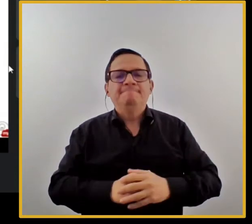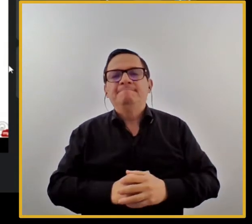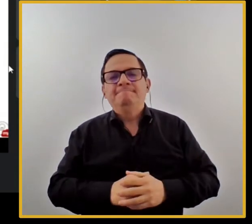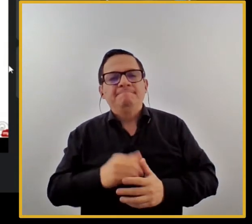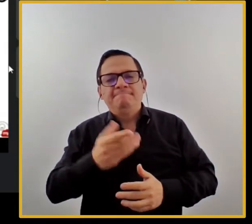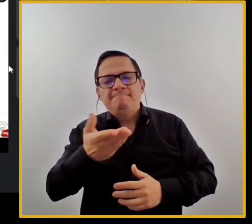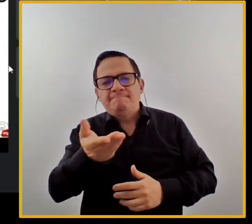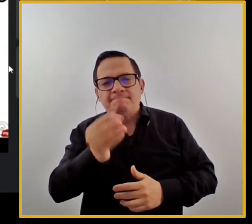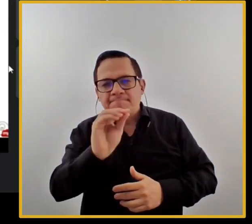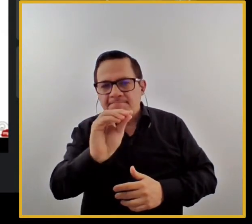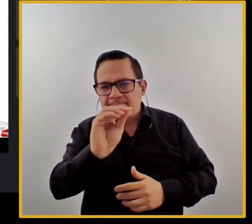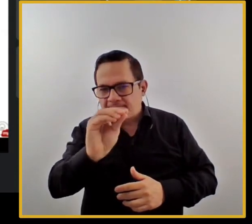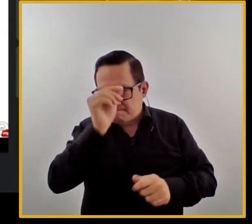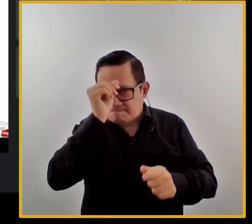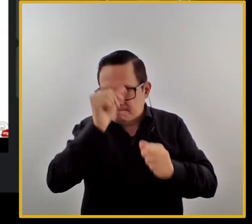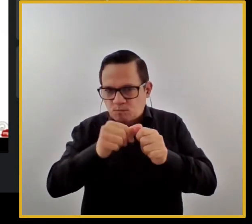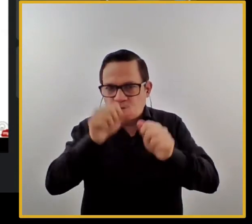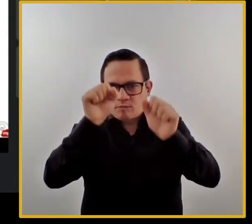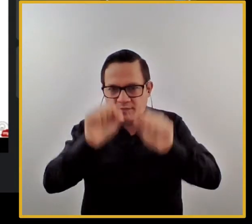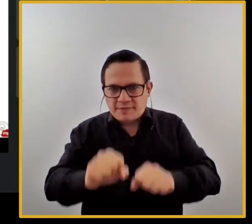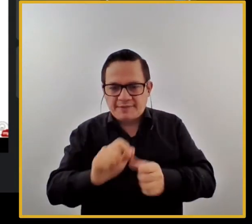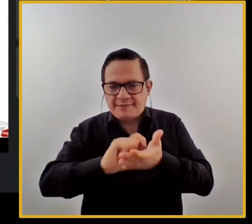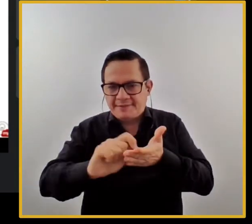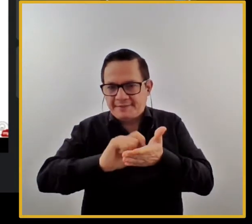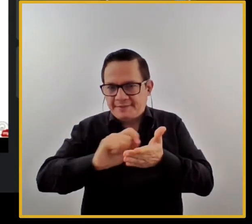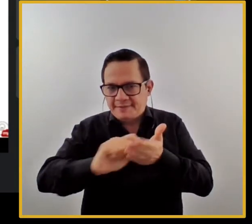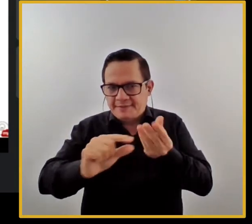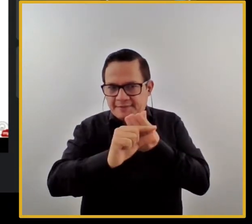Recordemos que yo puedo escribir